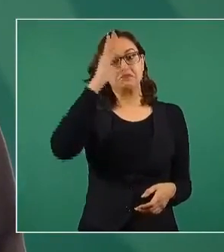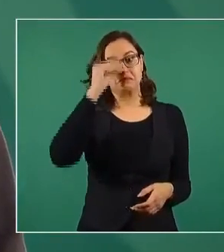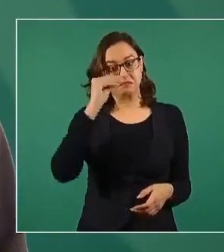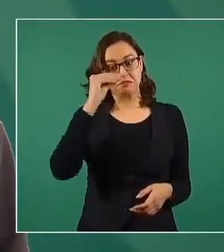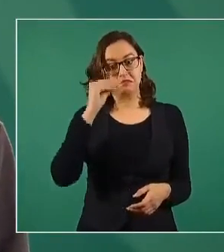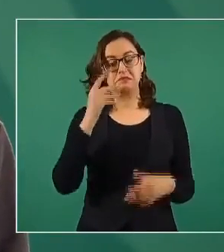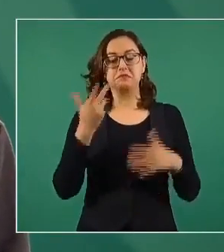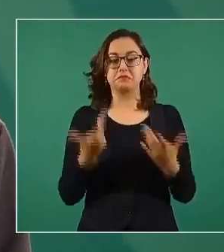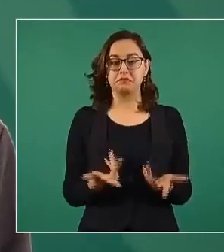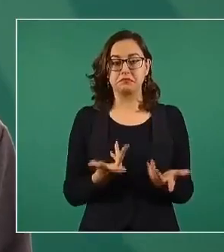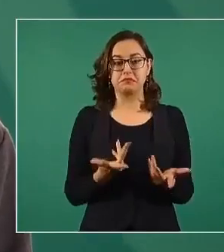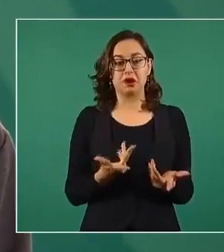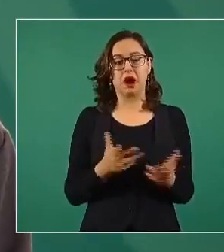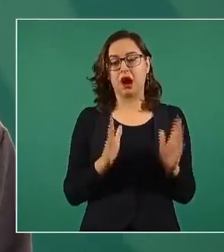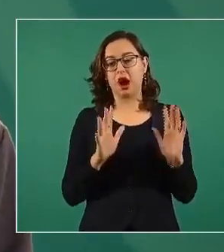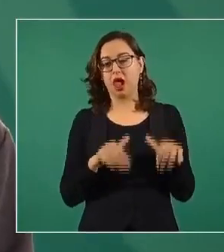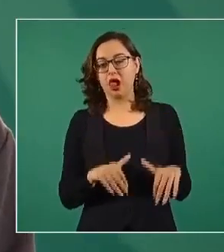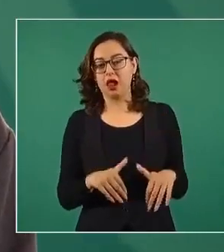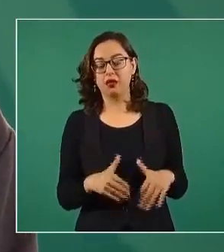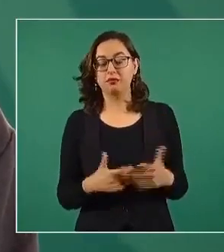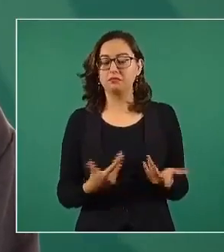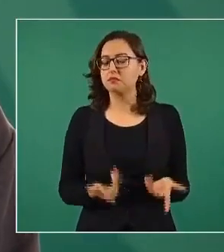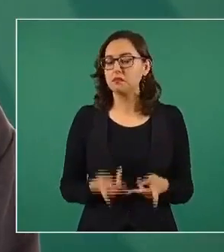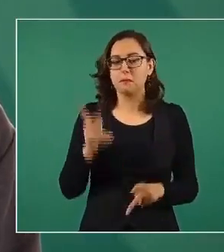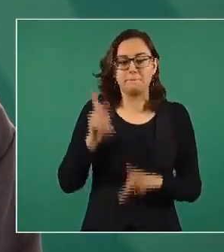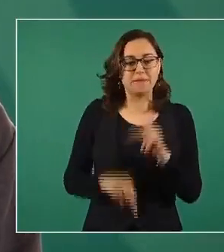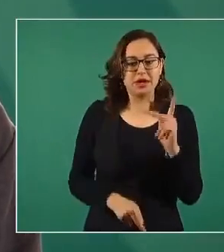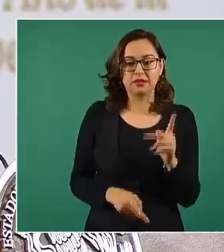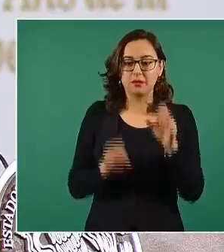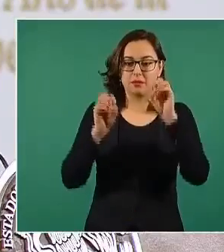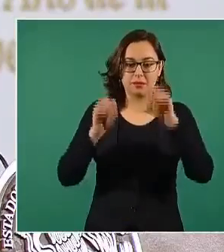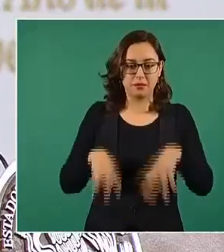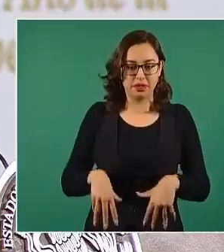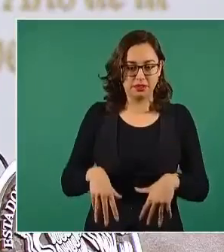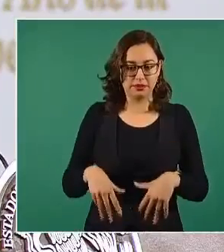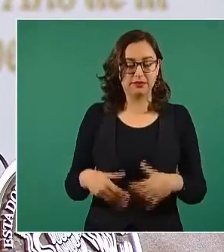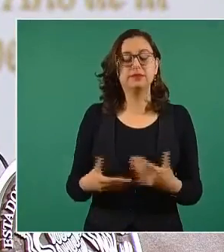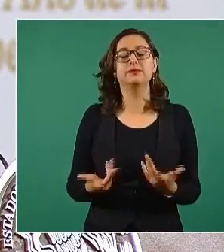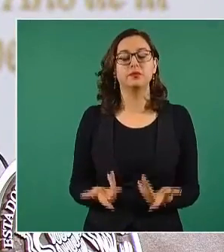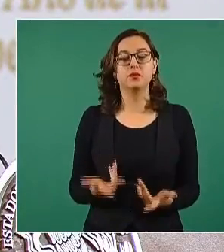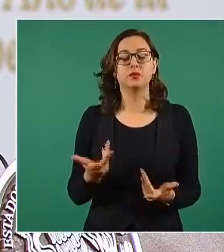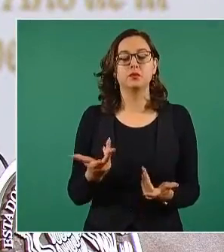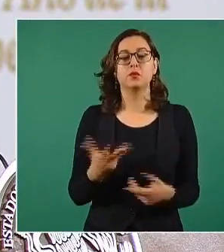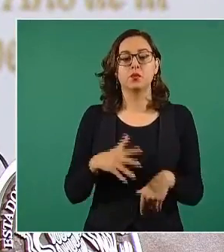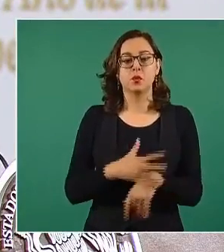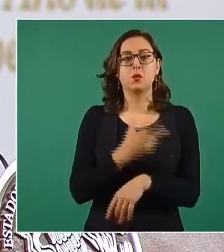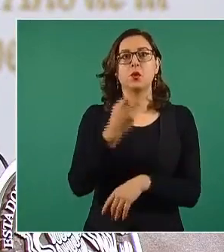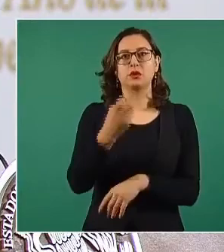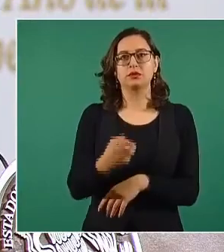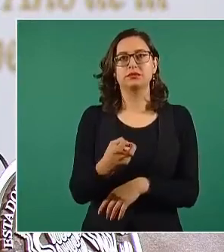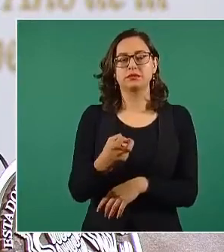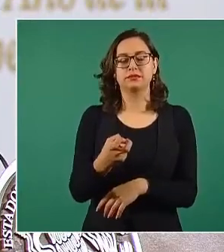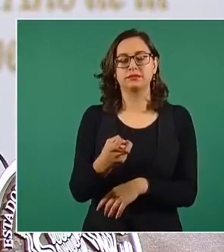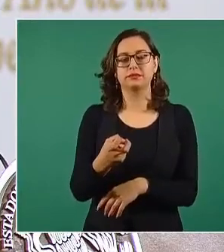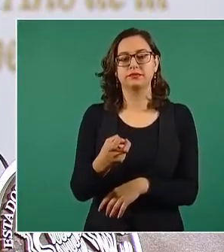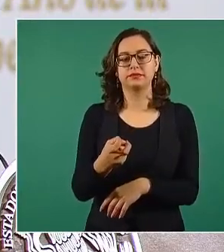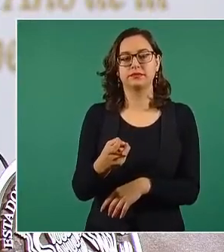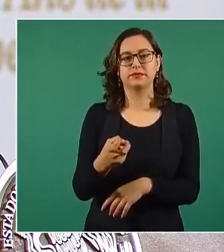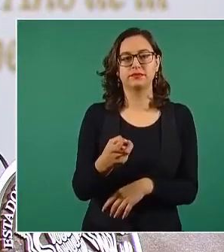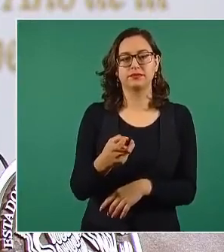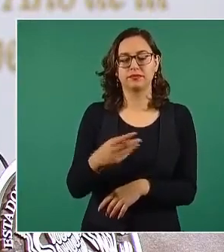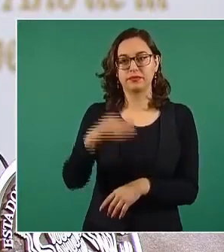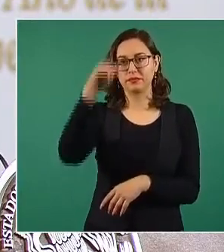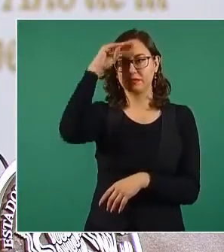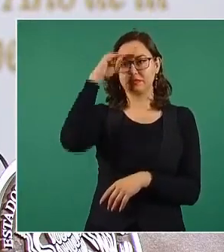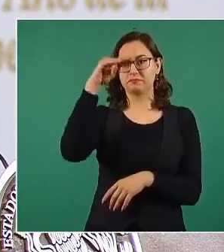se descuida, si hay desgano, se corta el diálogo. Es poco lo que se puede dar en